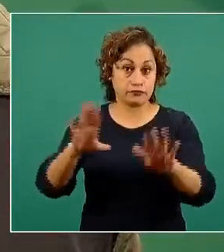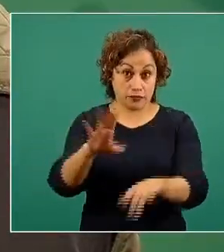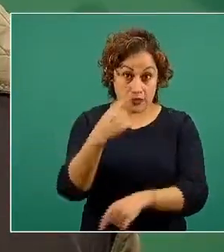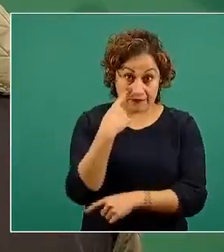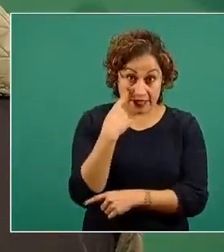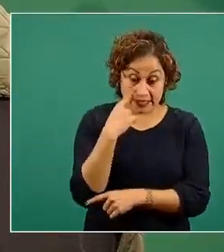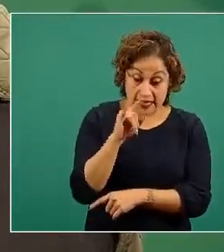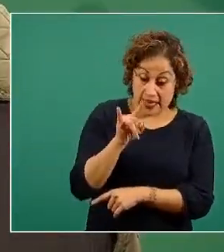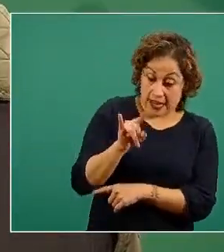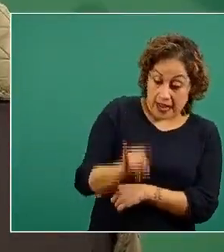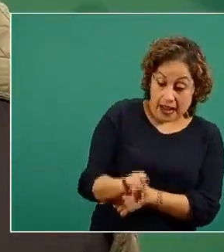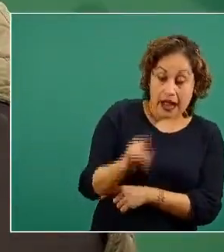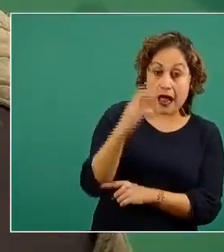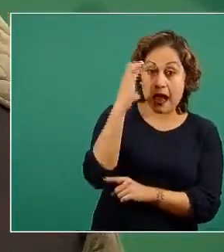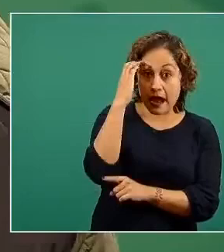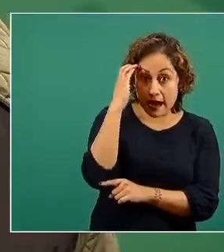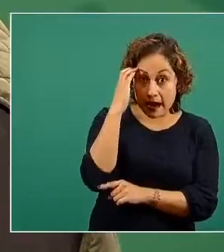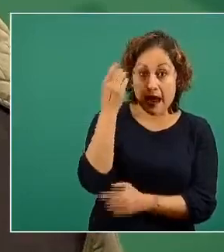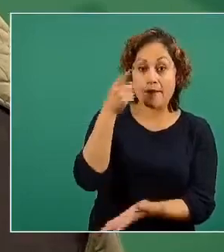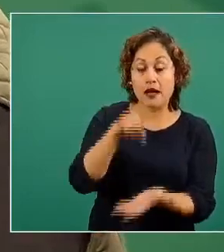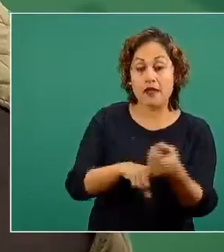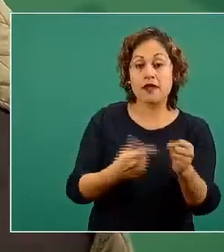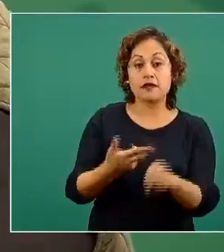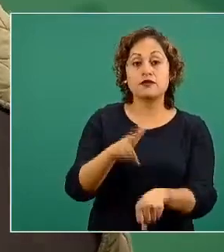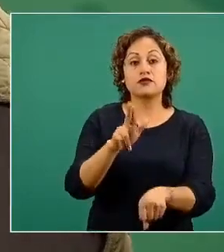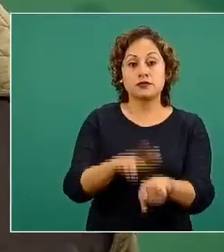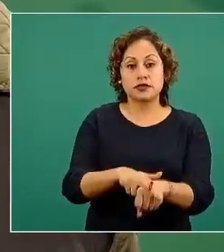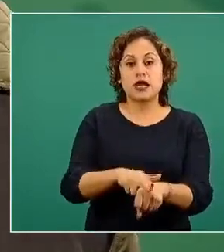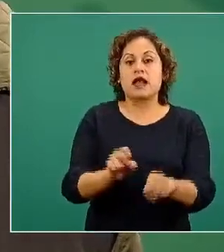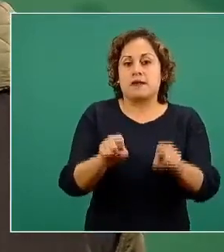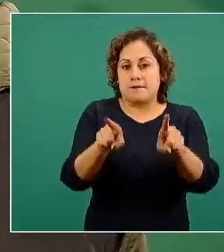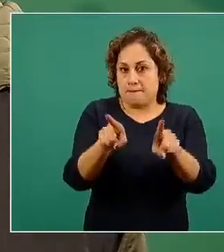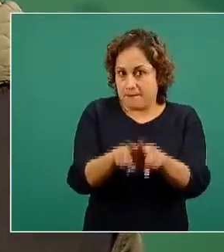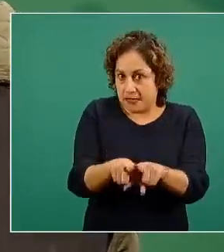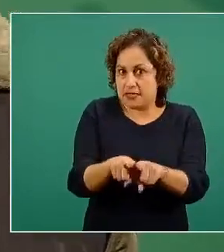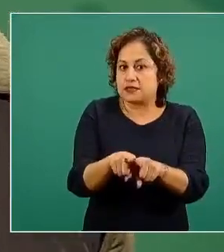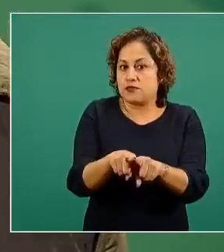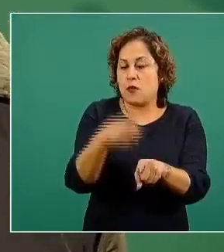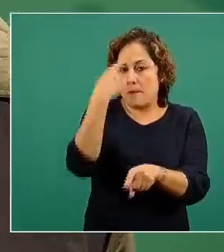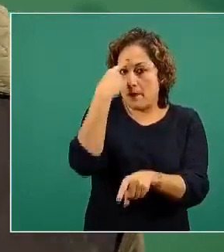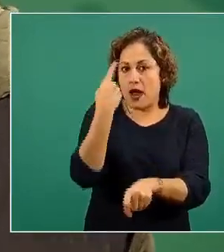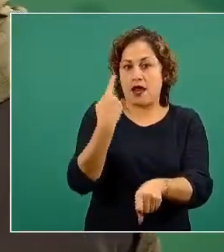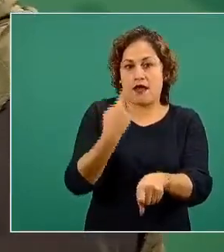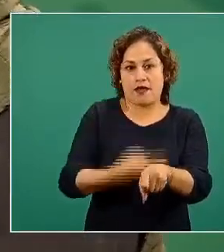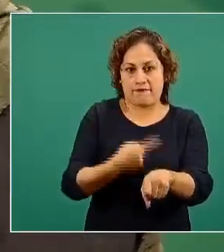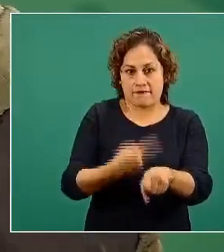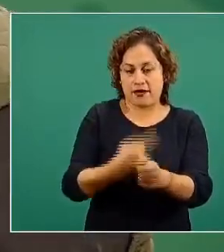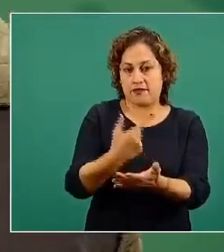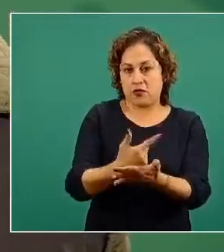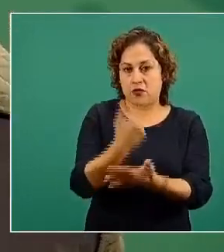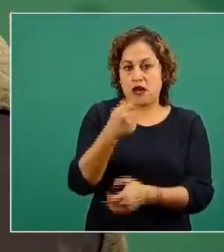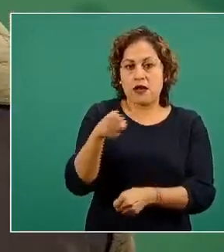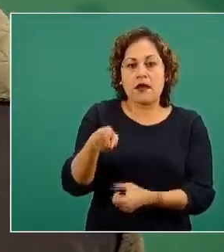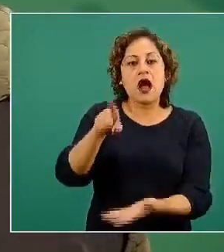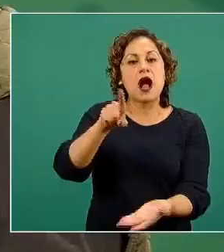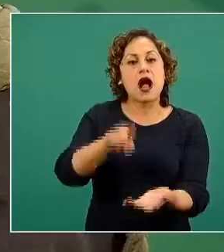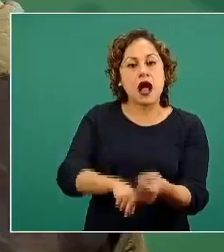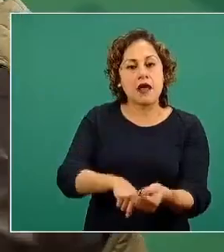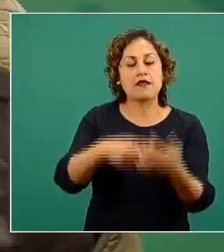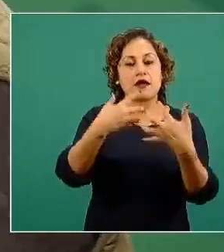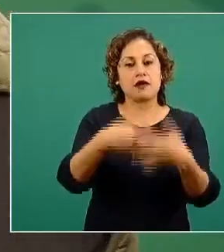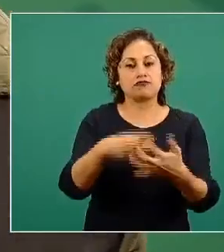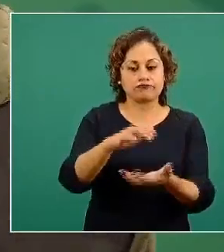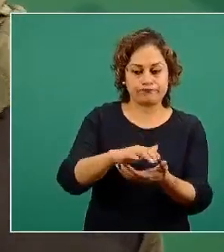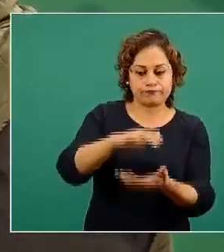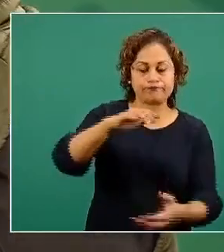hospitalización, además de las camas de cuidados intensivos, requieren de oxígeno hospitalario, requieren de gases medicinales